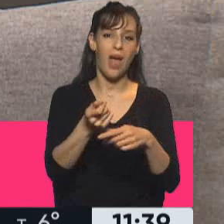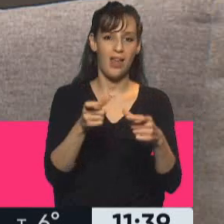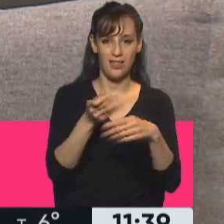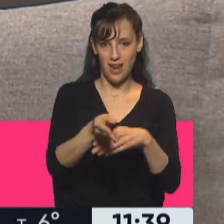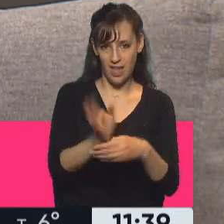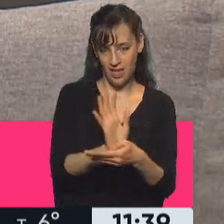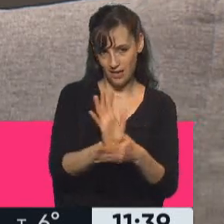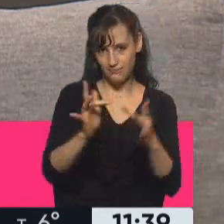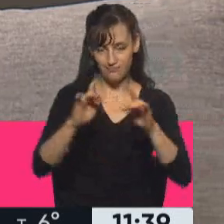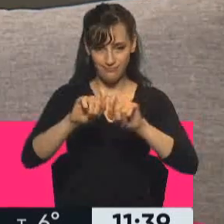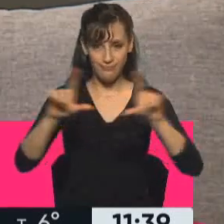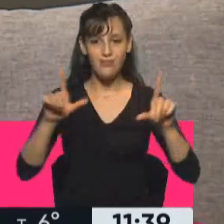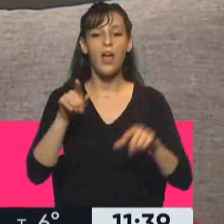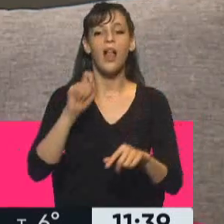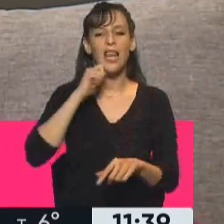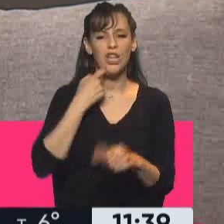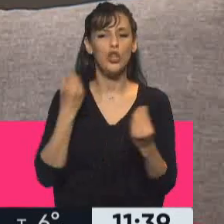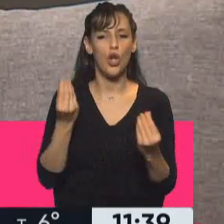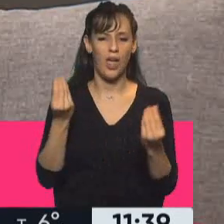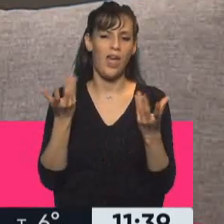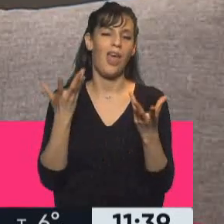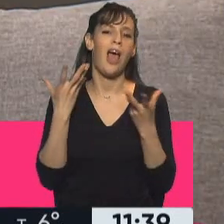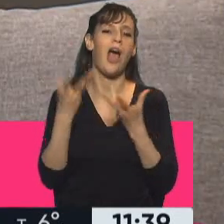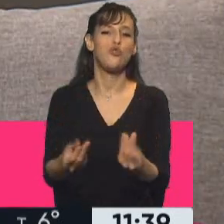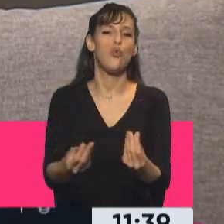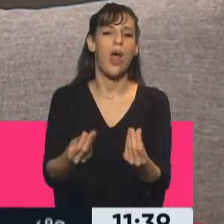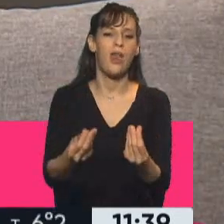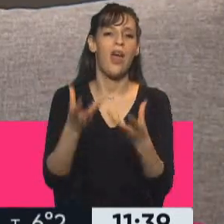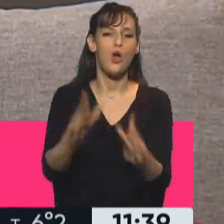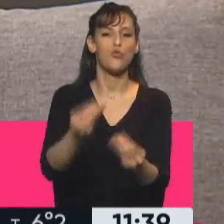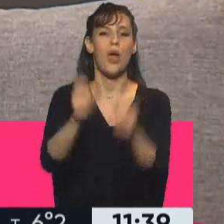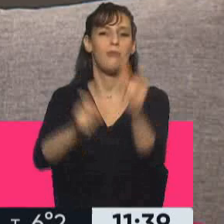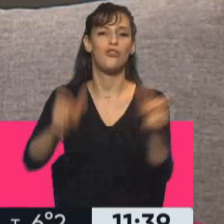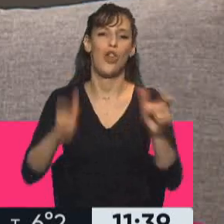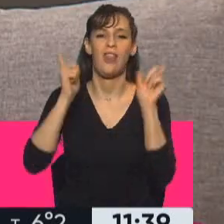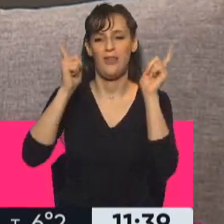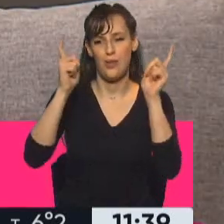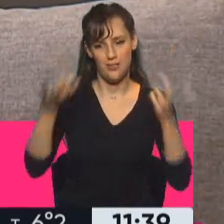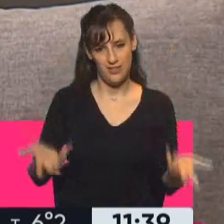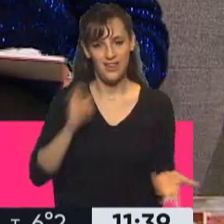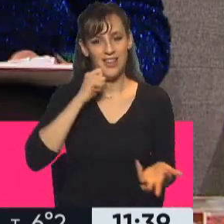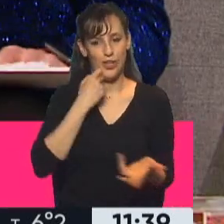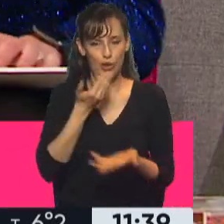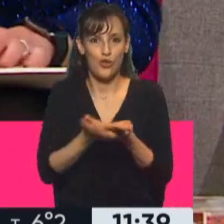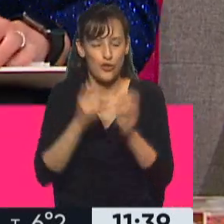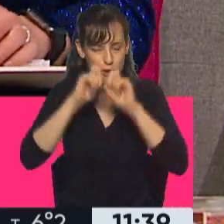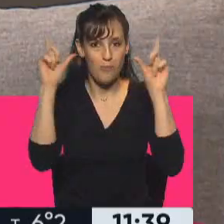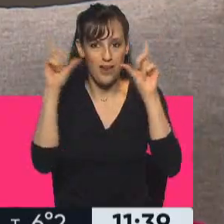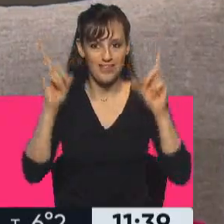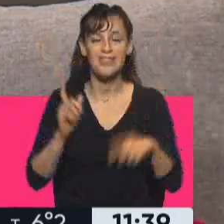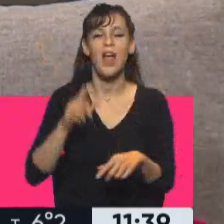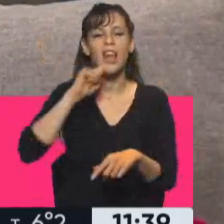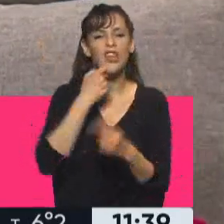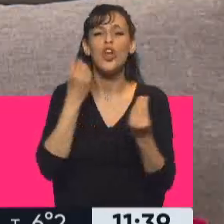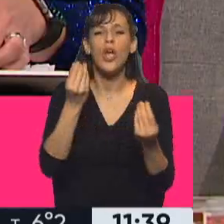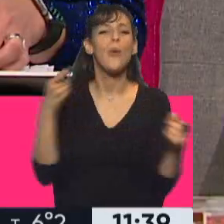gente y ayudar a que pasen un buen momento. El precio es... No pagas ni un combo de comida rápida. Pero con el precio. Es la idea. Vamos a disfrutar, vamos a disfrutar. Es entretenernos todos.